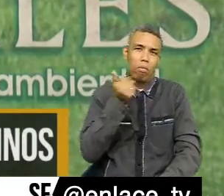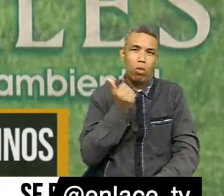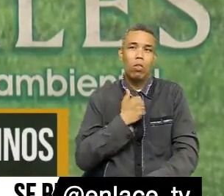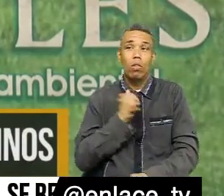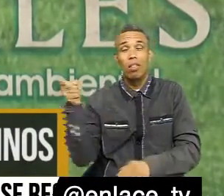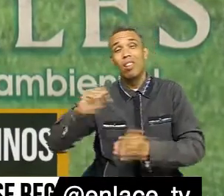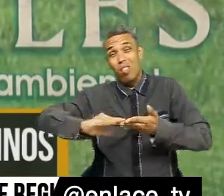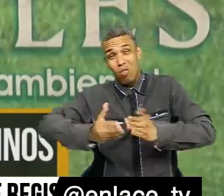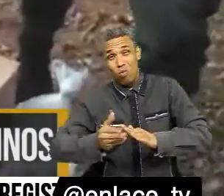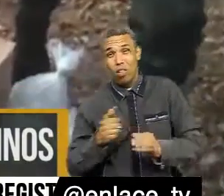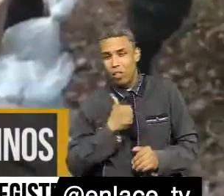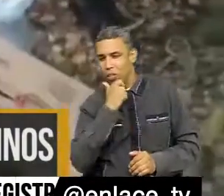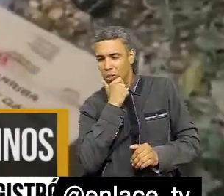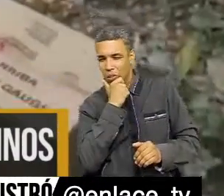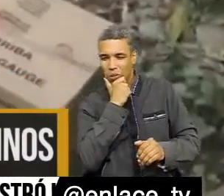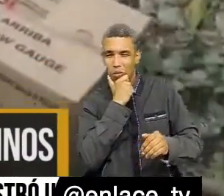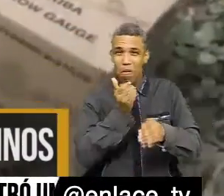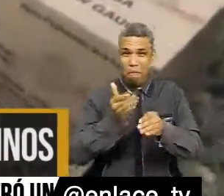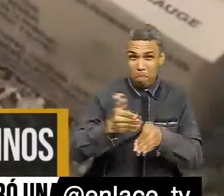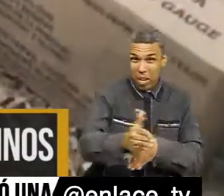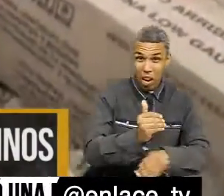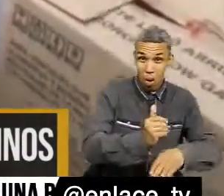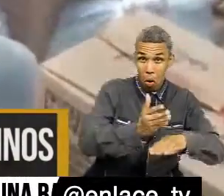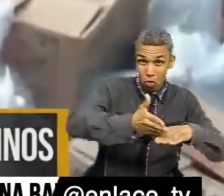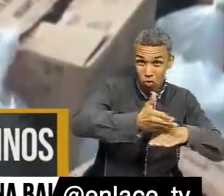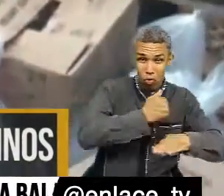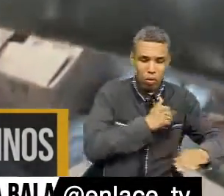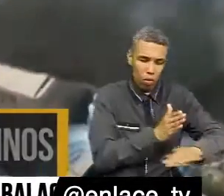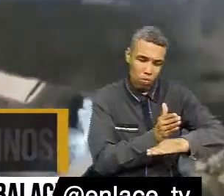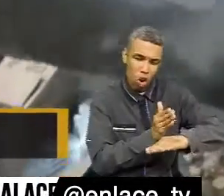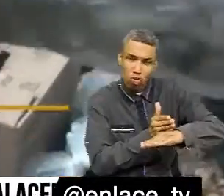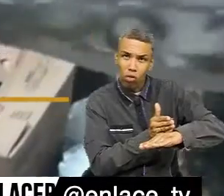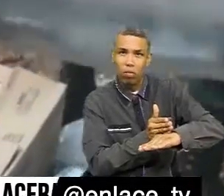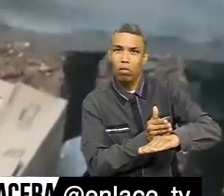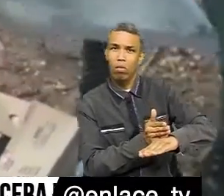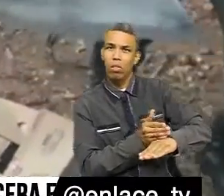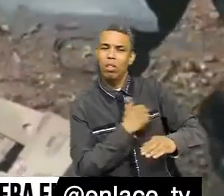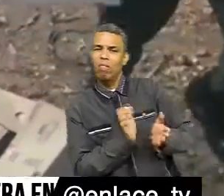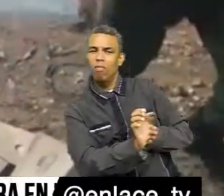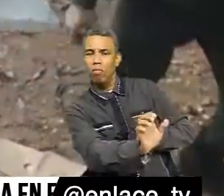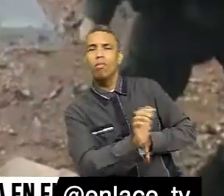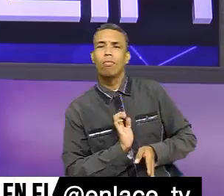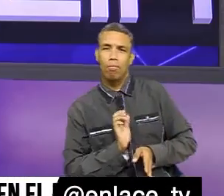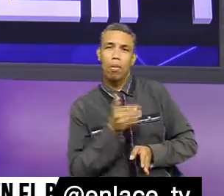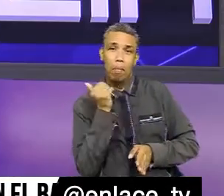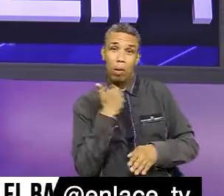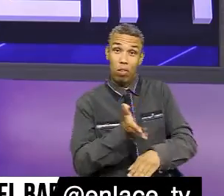el pescado pequeño que ellos sacan. La actividad fue realizada en las ciénagas La Cira, Los Mangos y Juan Esteban.